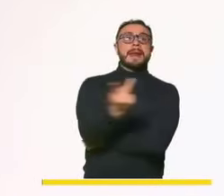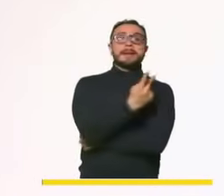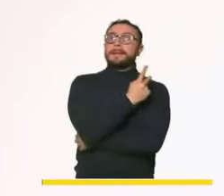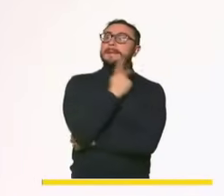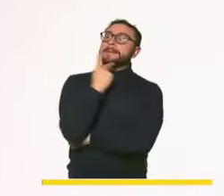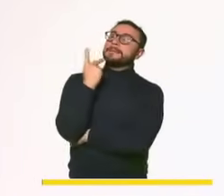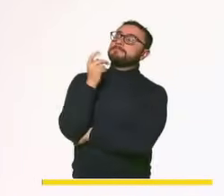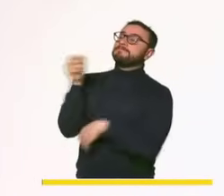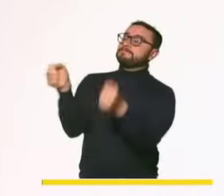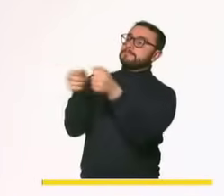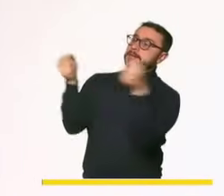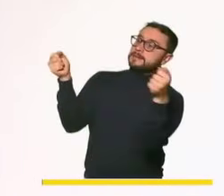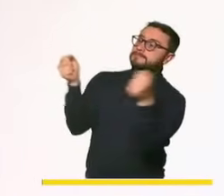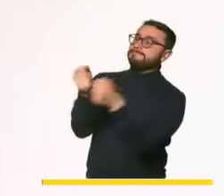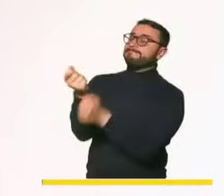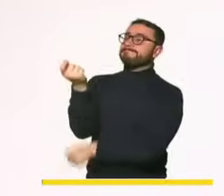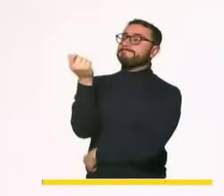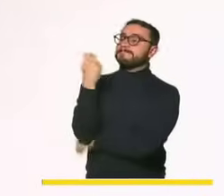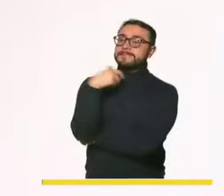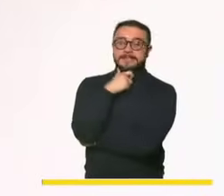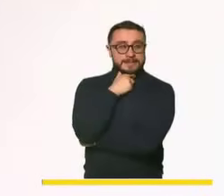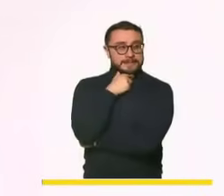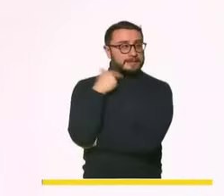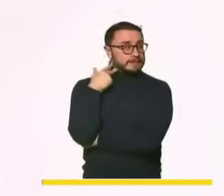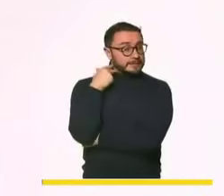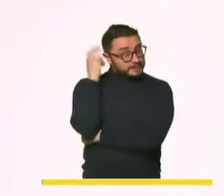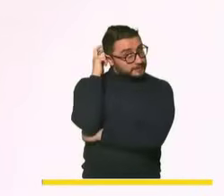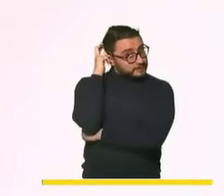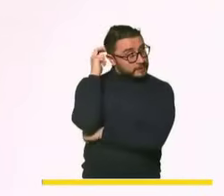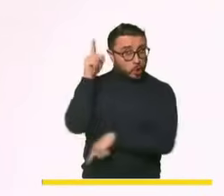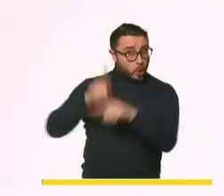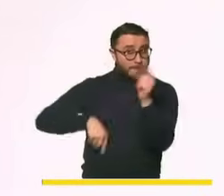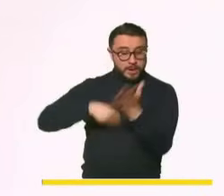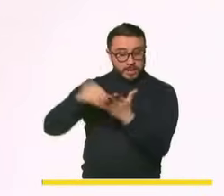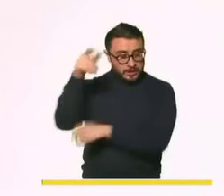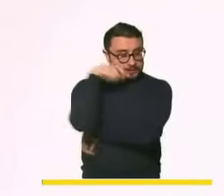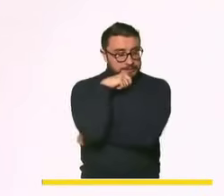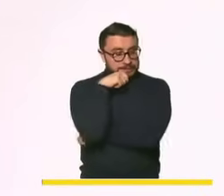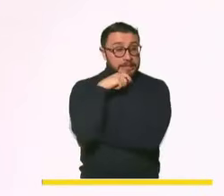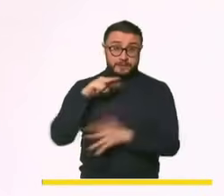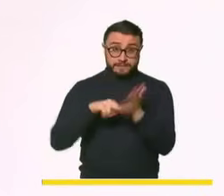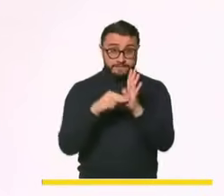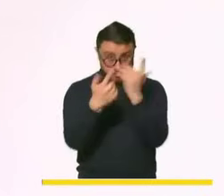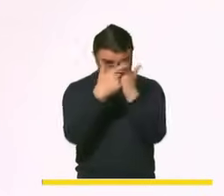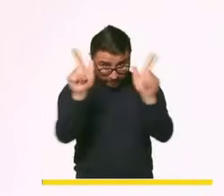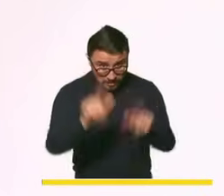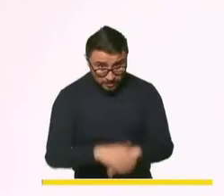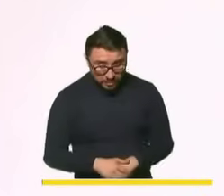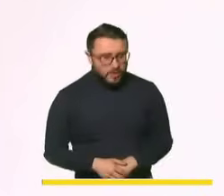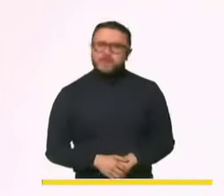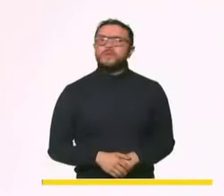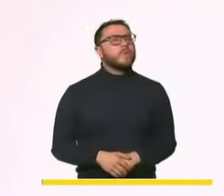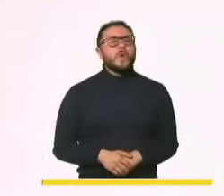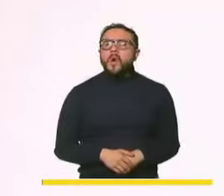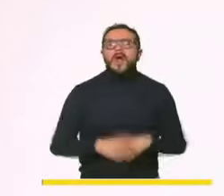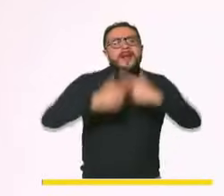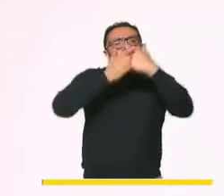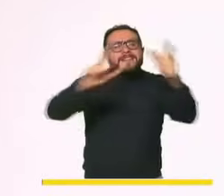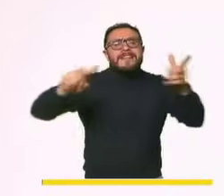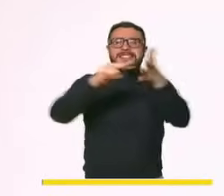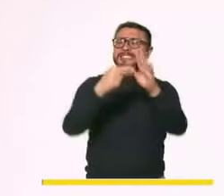las vitrinas lo que no alcanza del bolsillo a comprar. La libertad es superar la